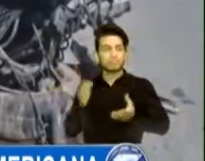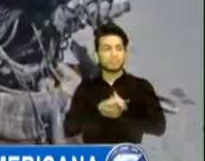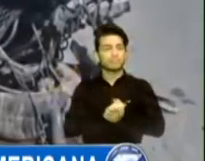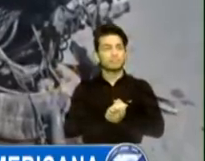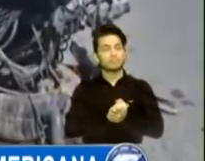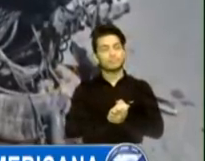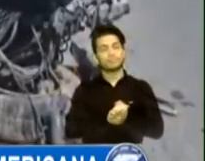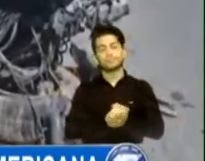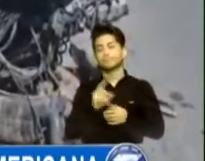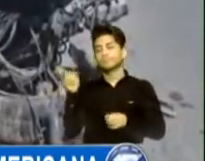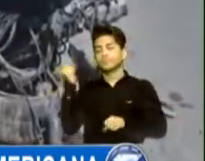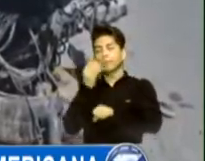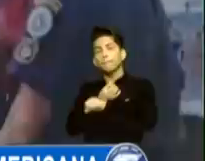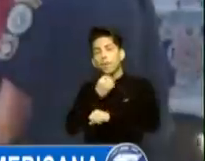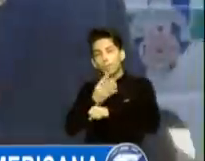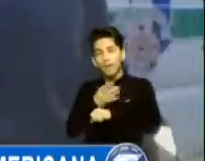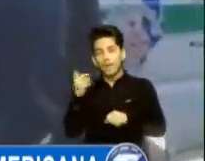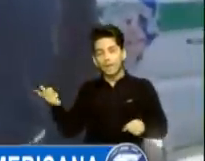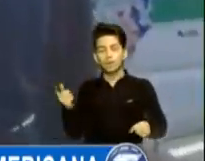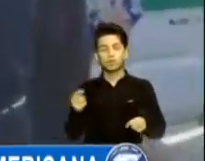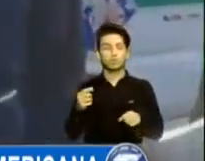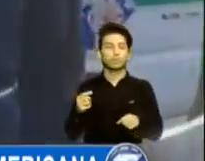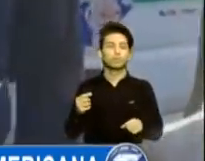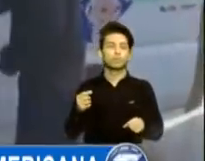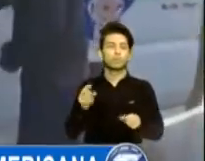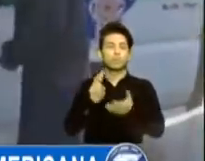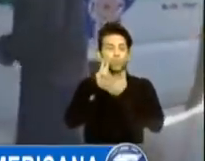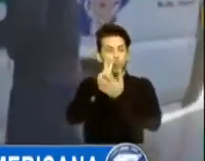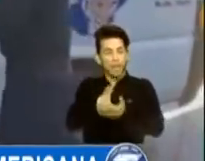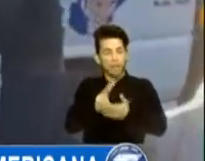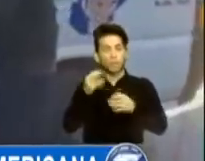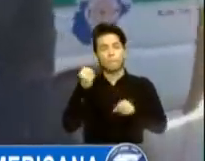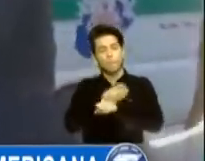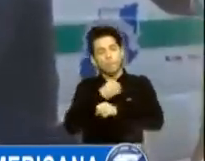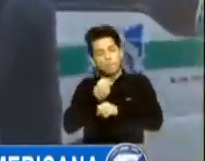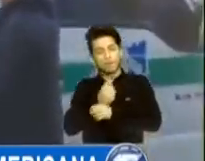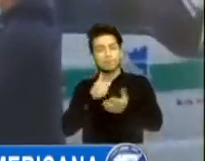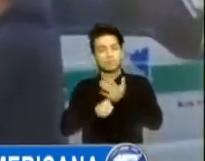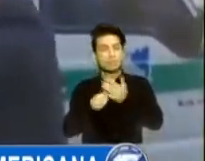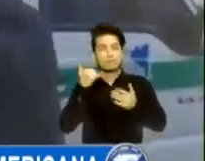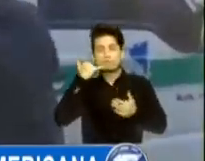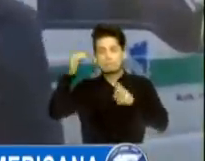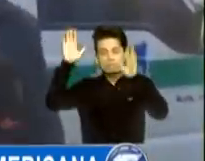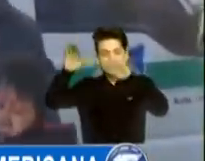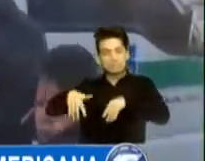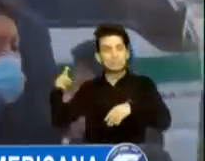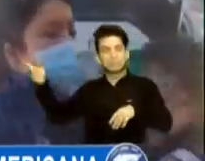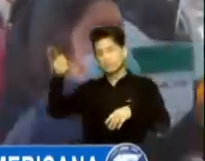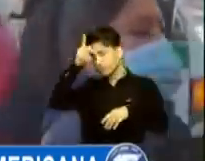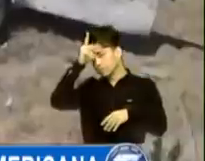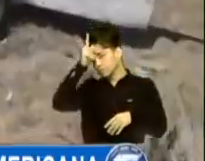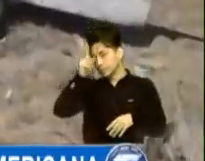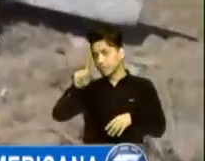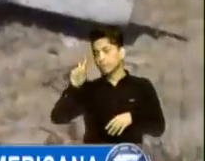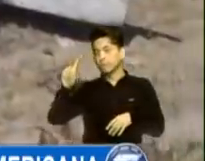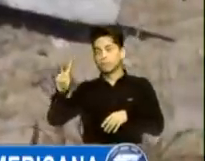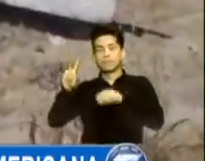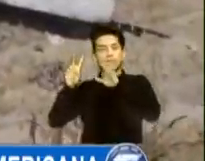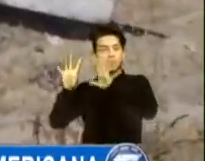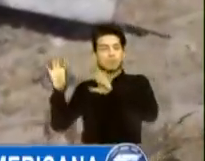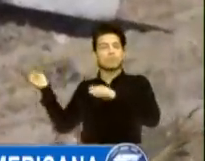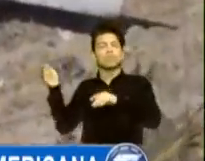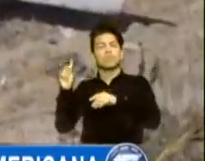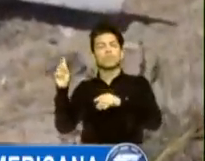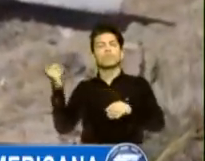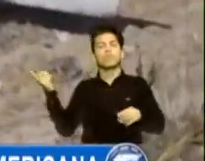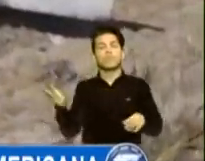Bomberos voluntarios y municipales departamentales fueron requeridos al kilómetro 129 de la ruta interamericana en jurisdicción de La Cuchilla, Sololá,